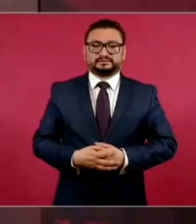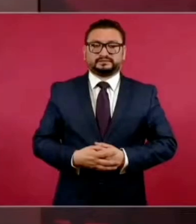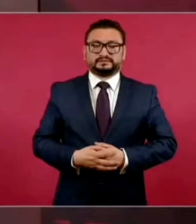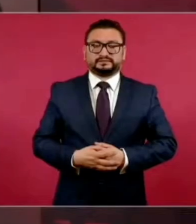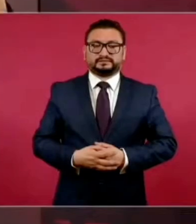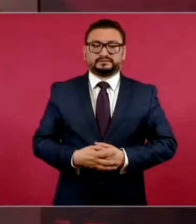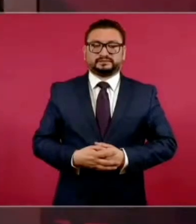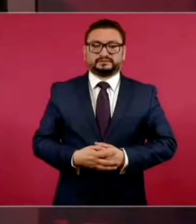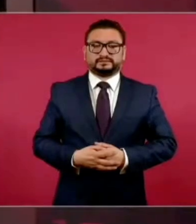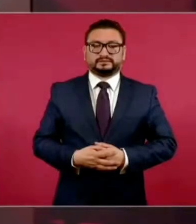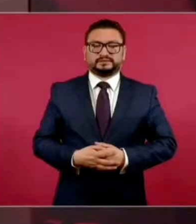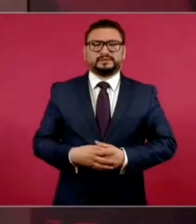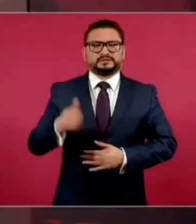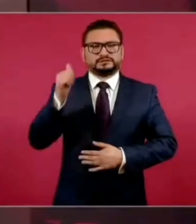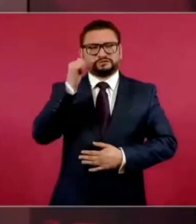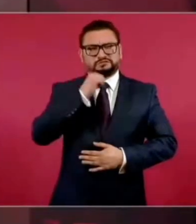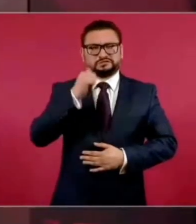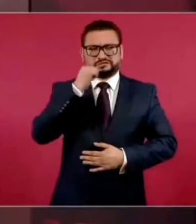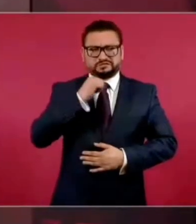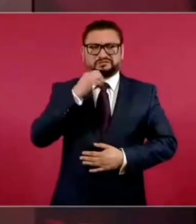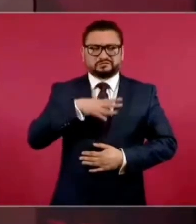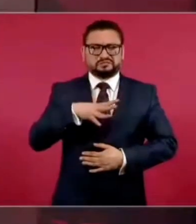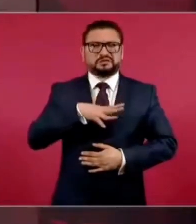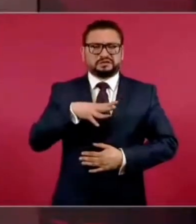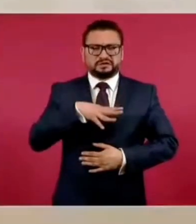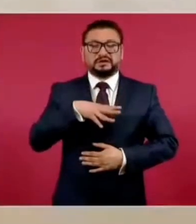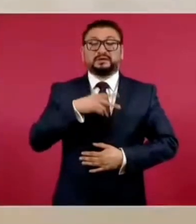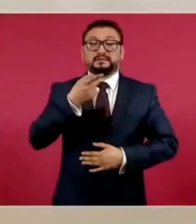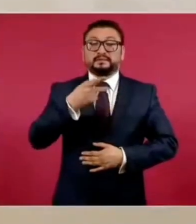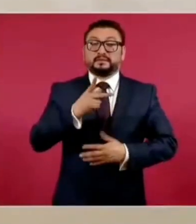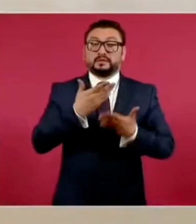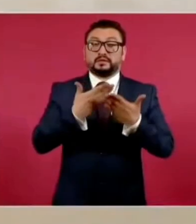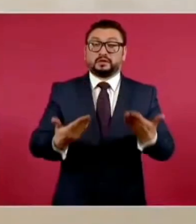pero ahora se han exaltado esos valores,